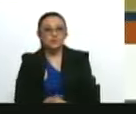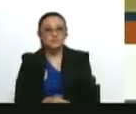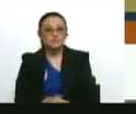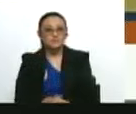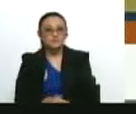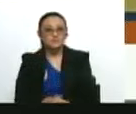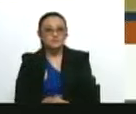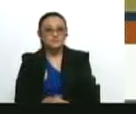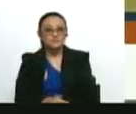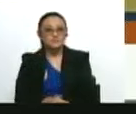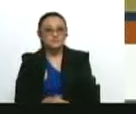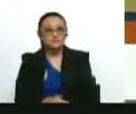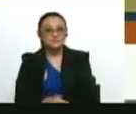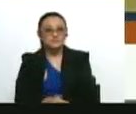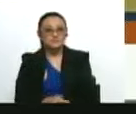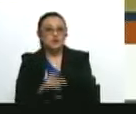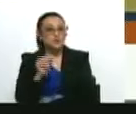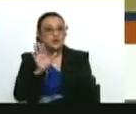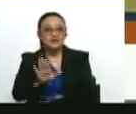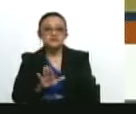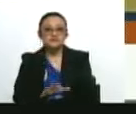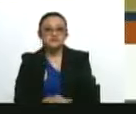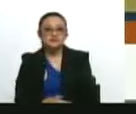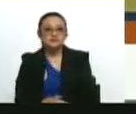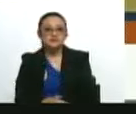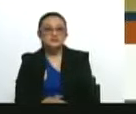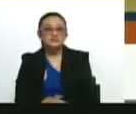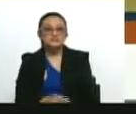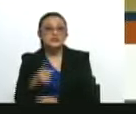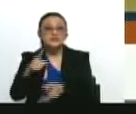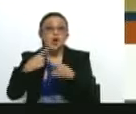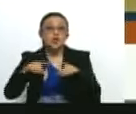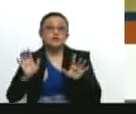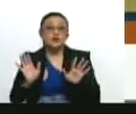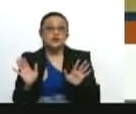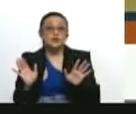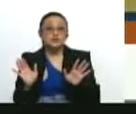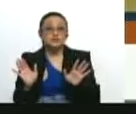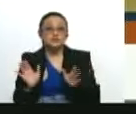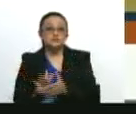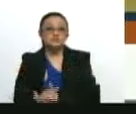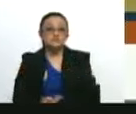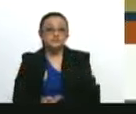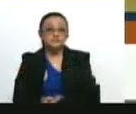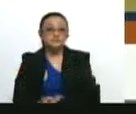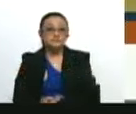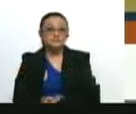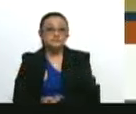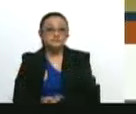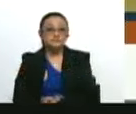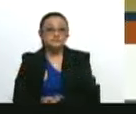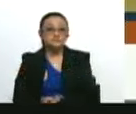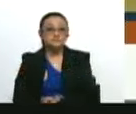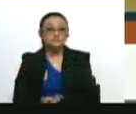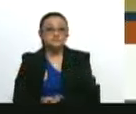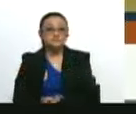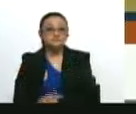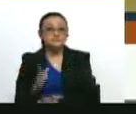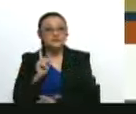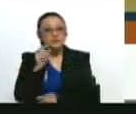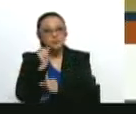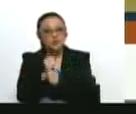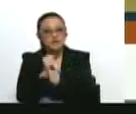No es eso. No es eso. Esto es otra cosa. Fíjense que el presidente habla que debemos